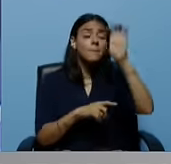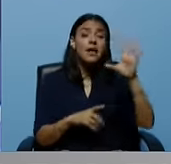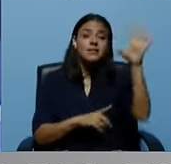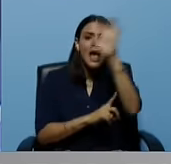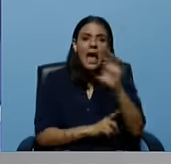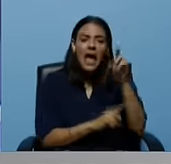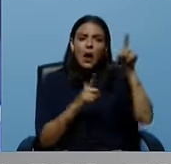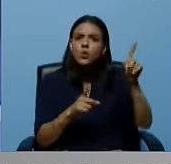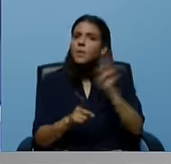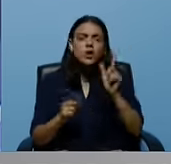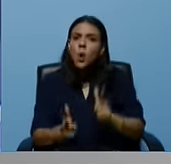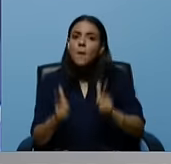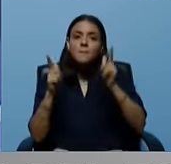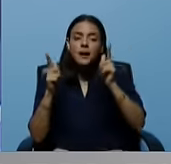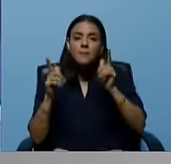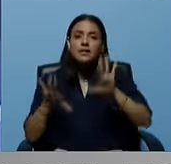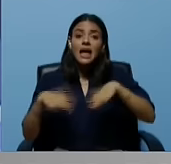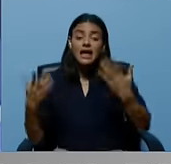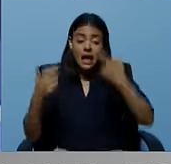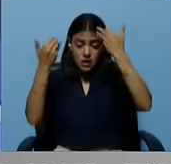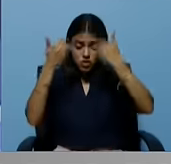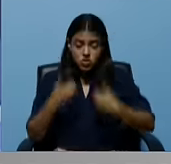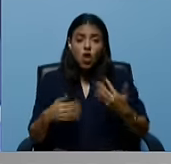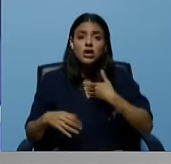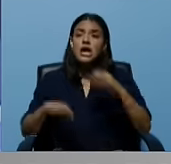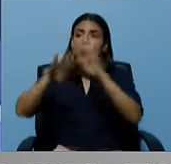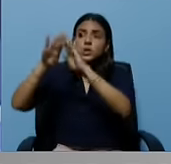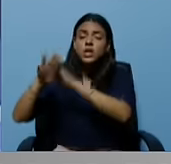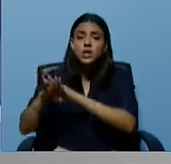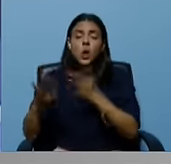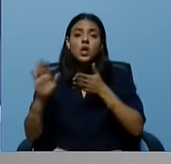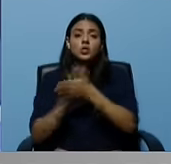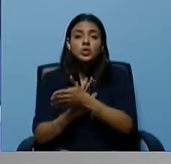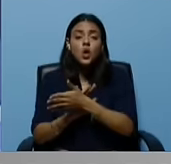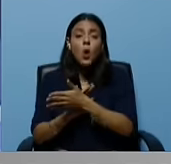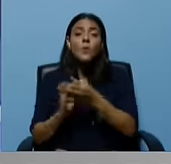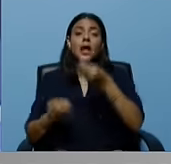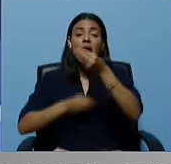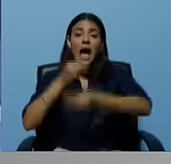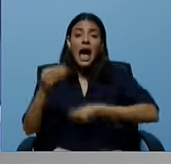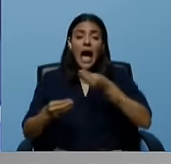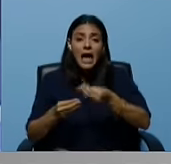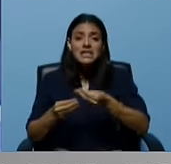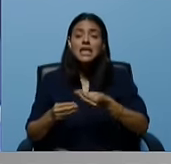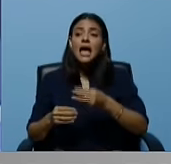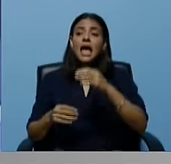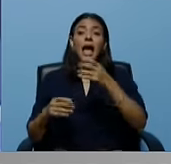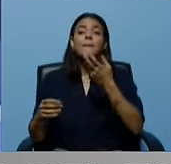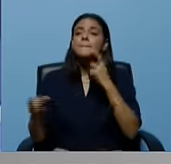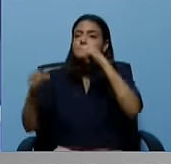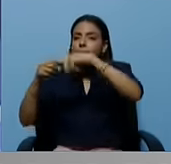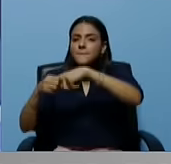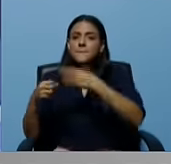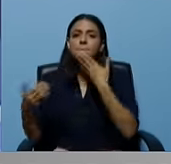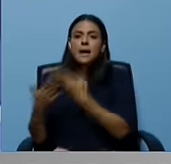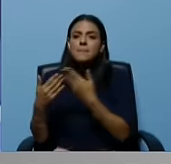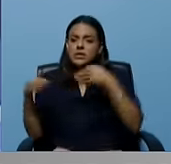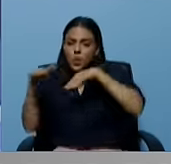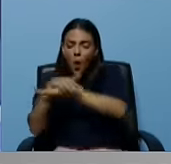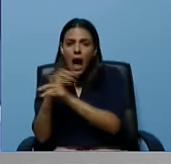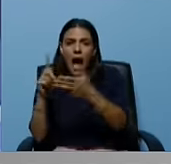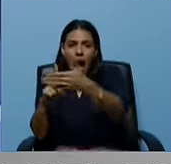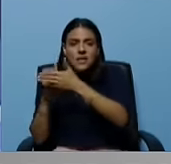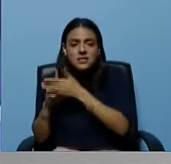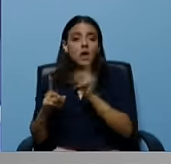no permiten que una persona que quiera solicitar asilo lo haga desde la embajada correspondiente o desde la residencia de la embajada